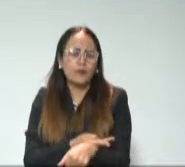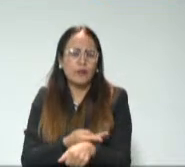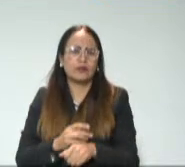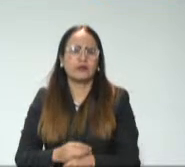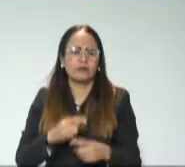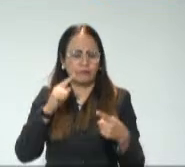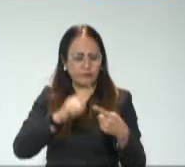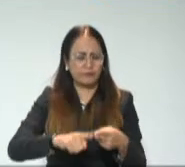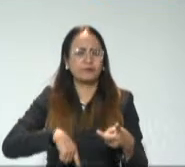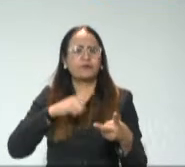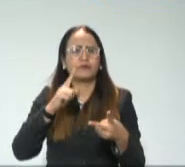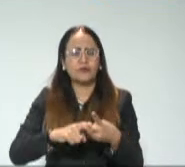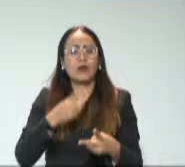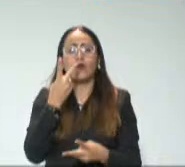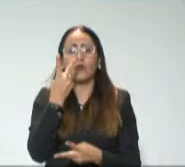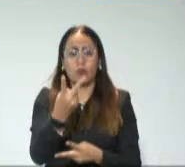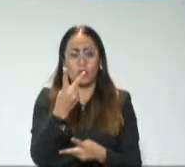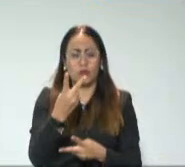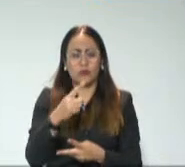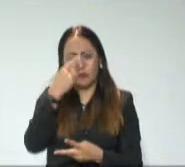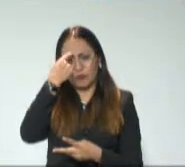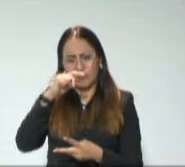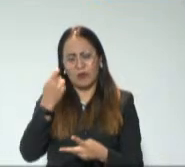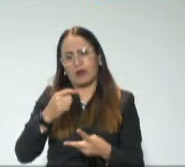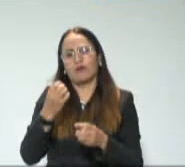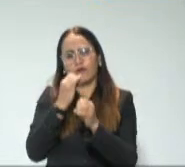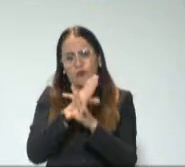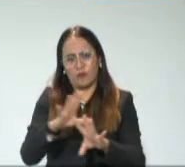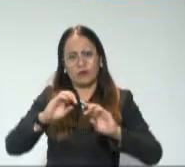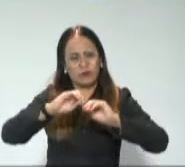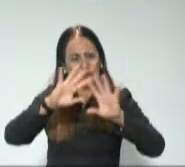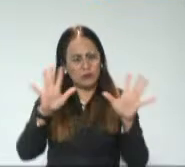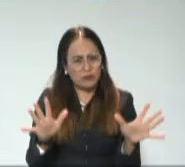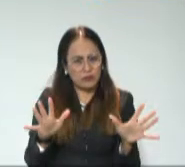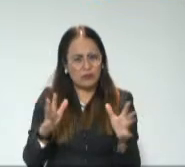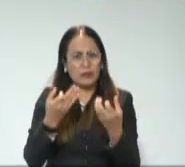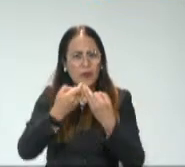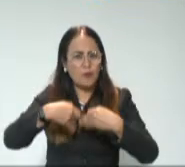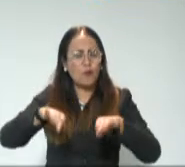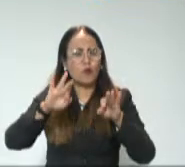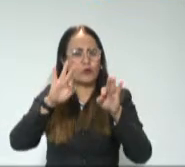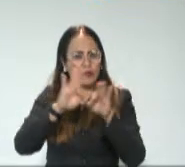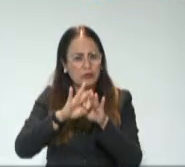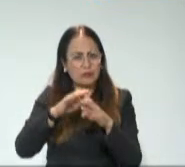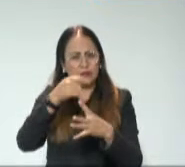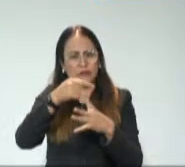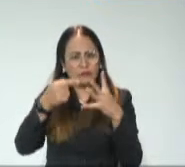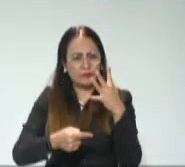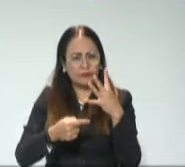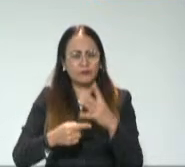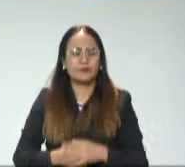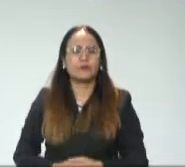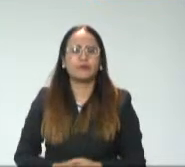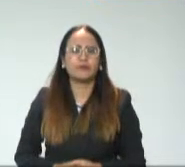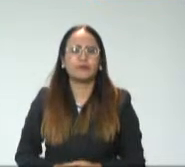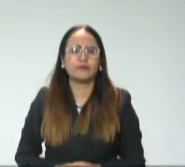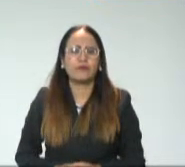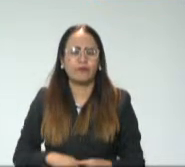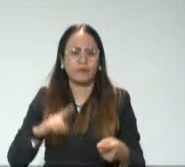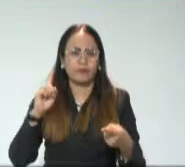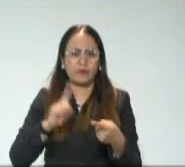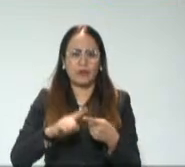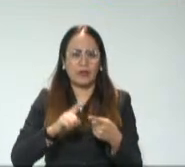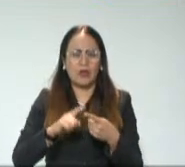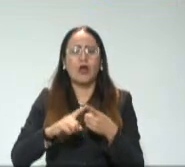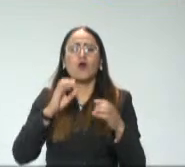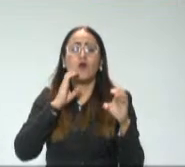dos dimensiones interrelacionadas de la transparencia que tienen particular importancia en torno en torno a las pandemias la calidad de